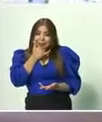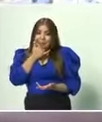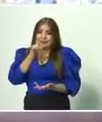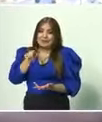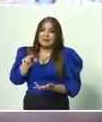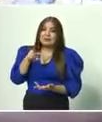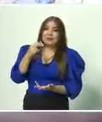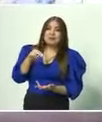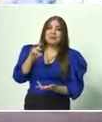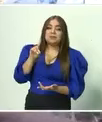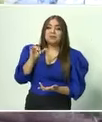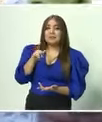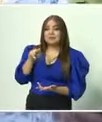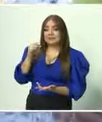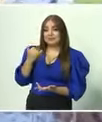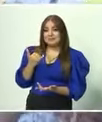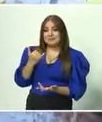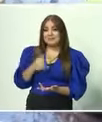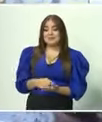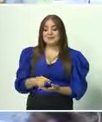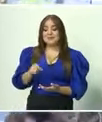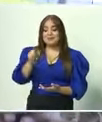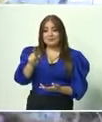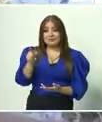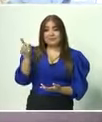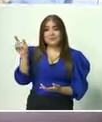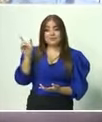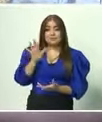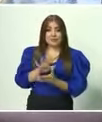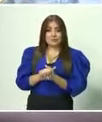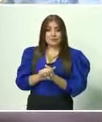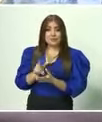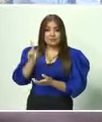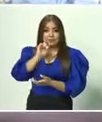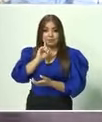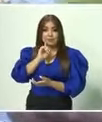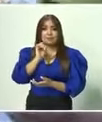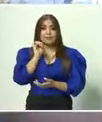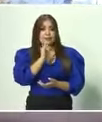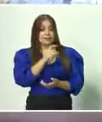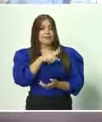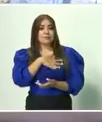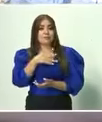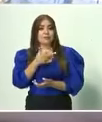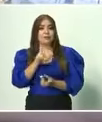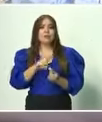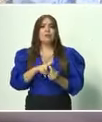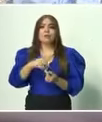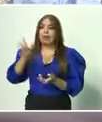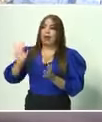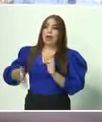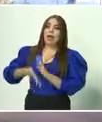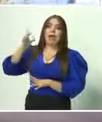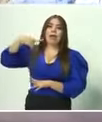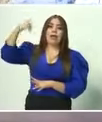Dani Oye entonces eh fue tu pareja quien encendió o quien prendió Sí fue mi pareja y dónde quedó tu pareja no pues ya se fue no más